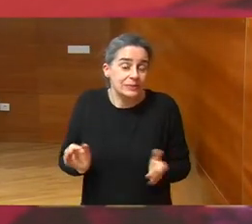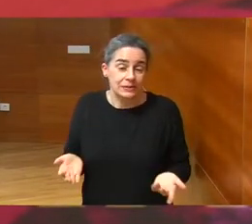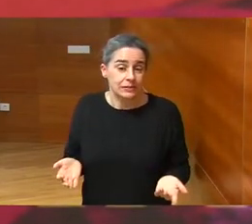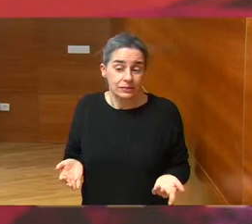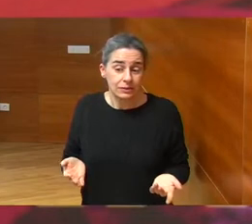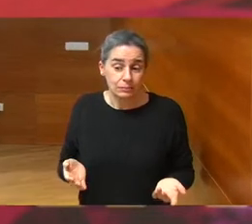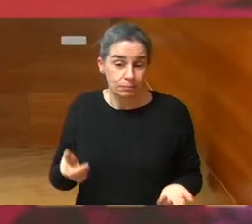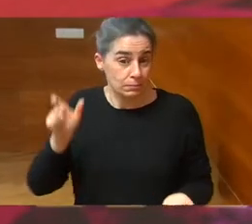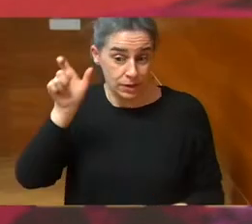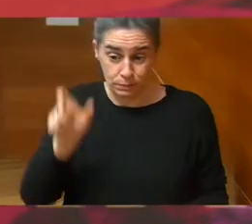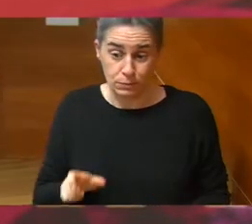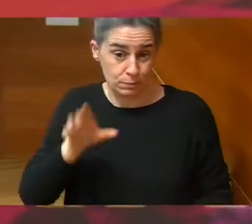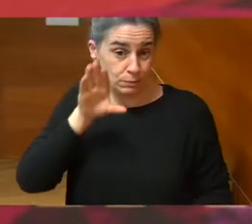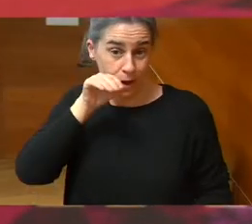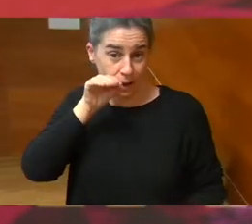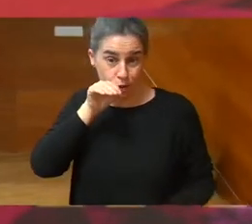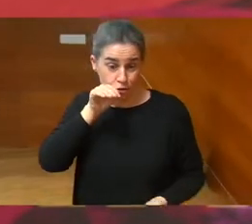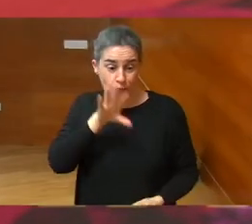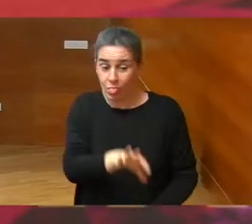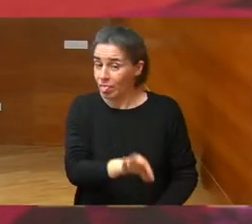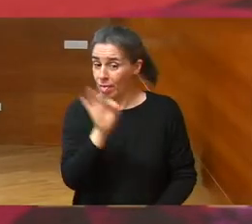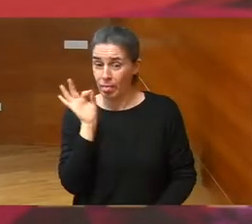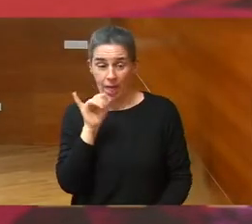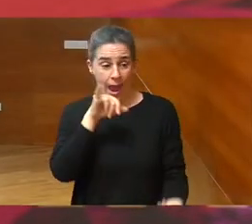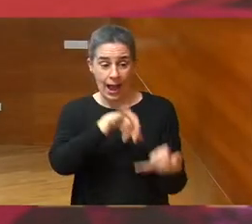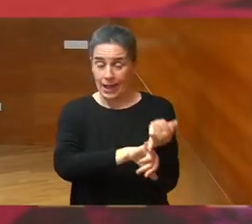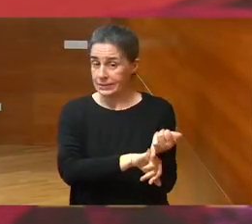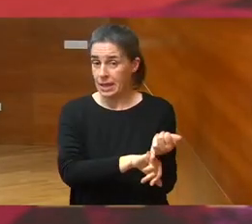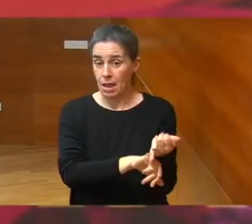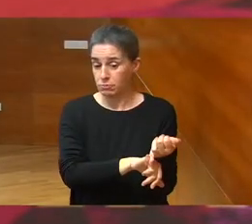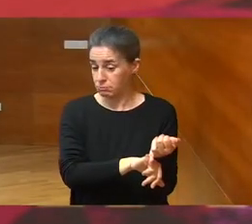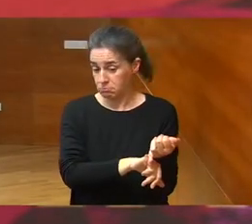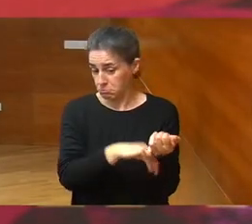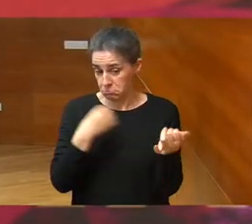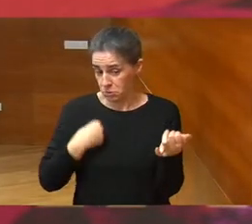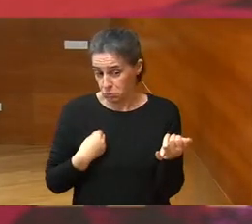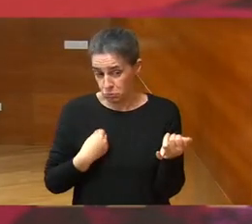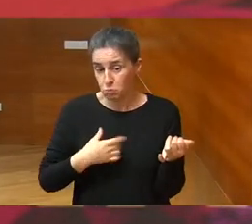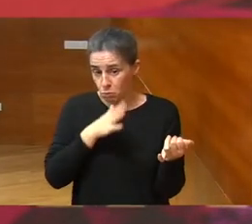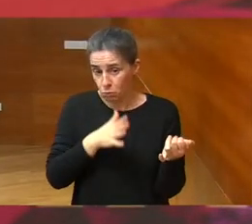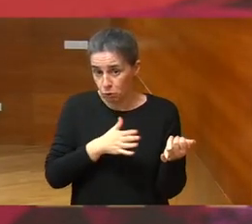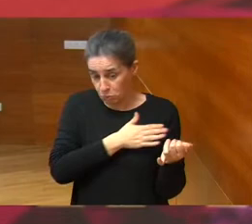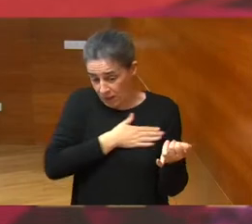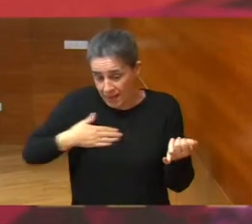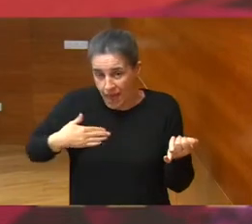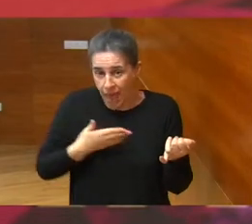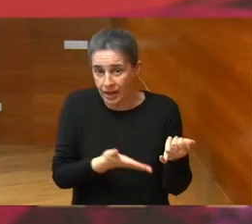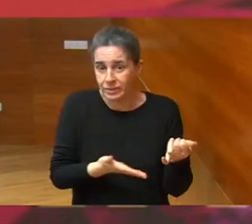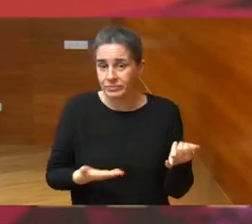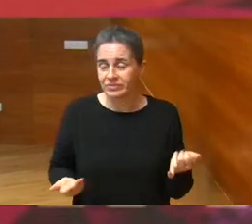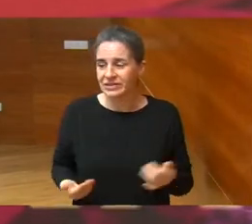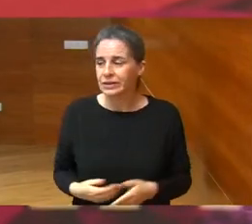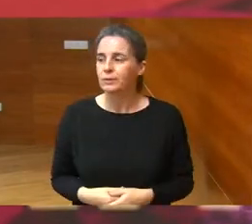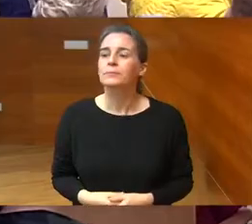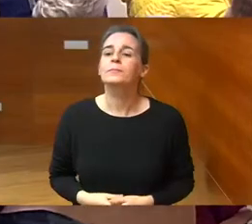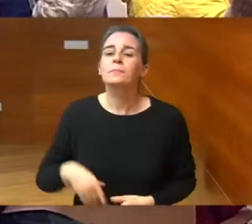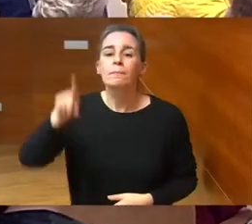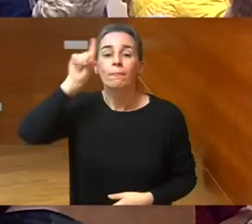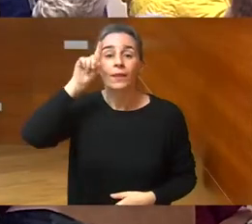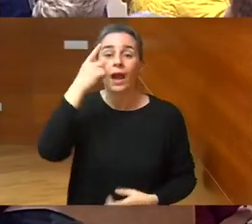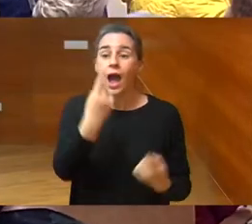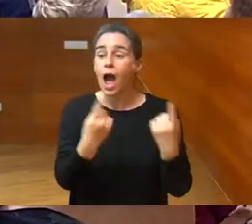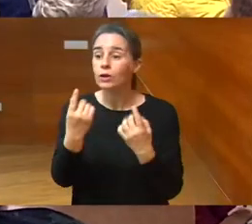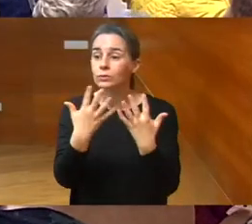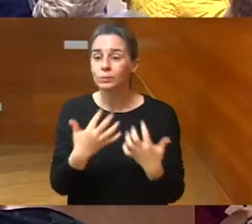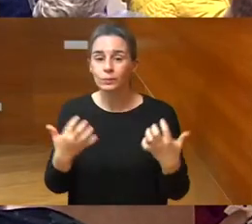decidió casar pues efectivamente cuando quiso no sé si alguien más no